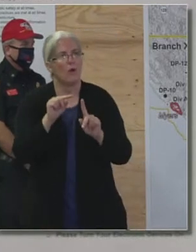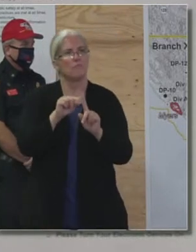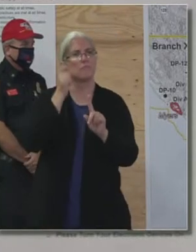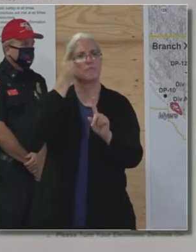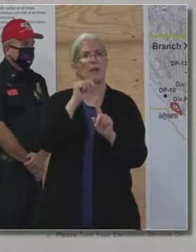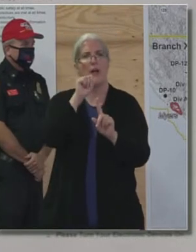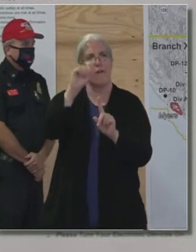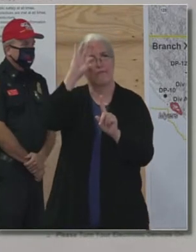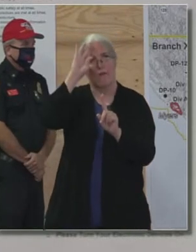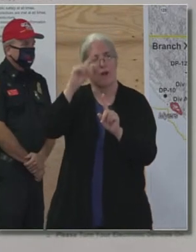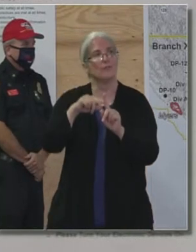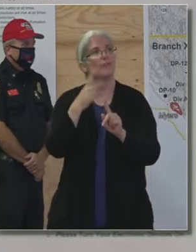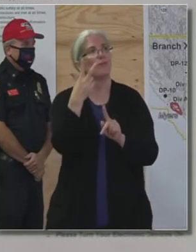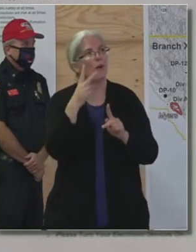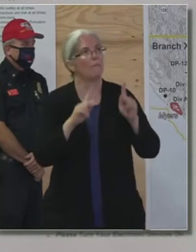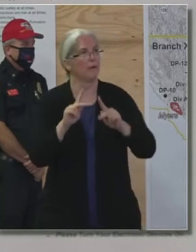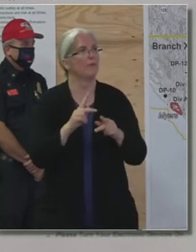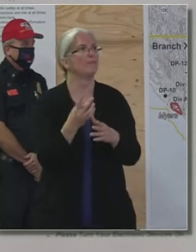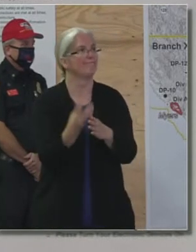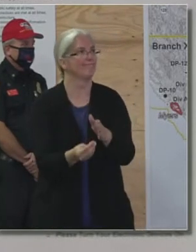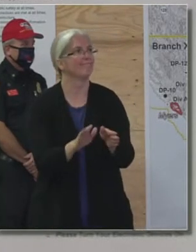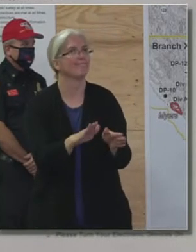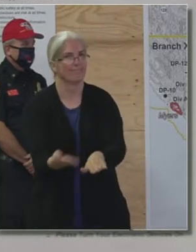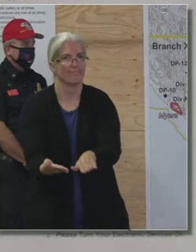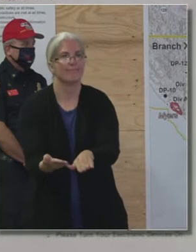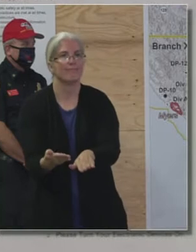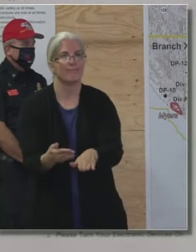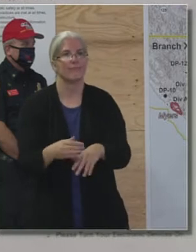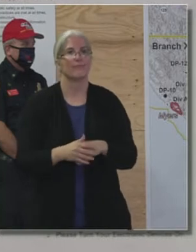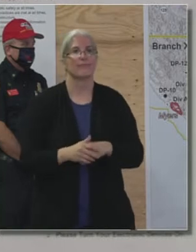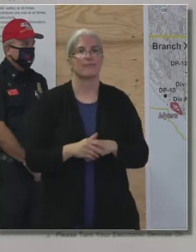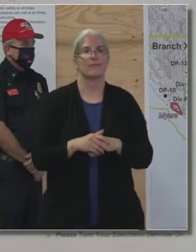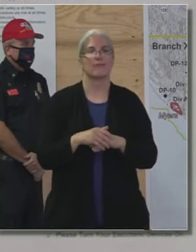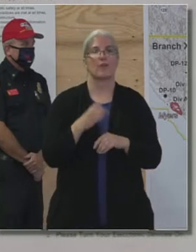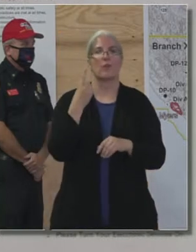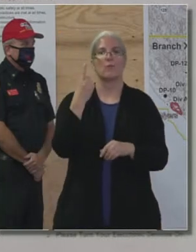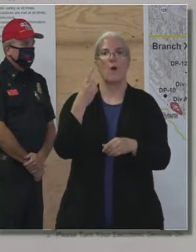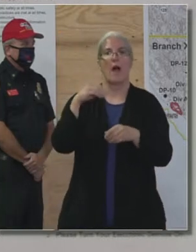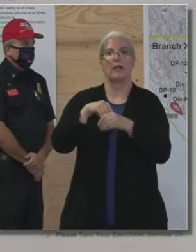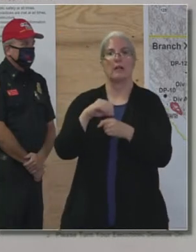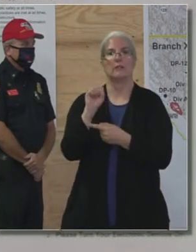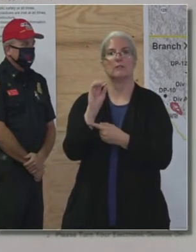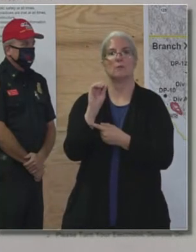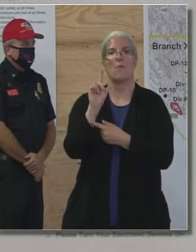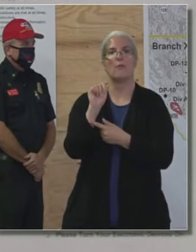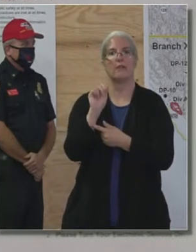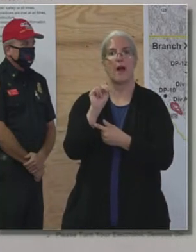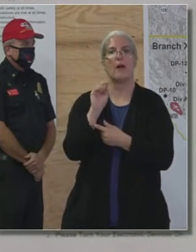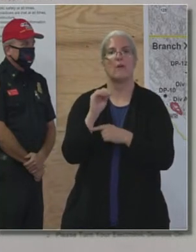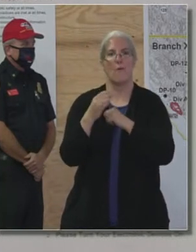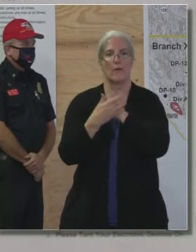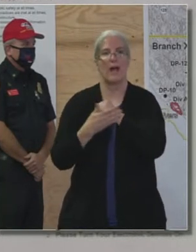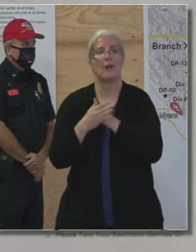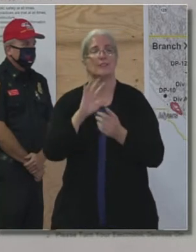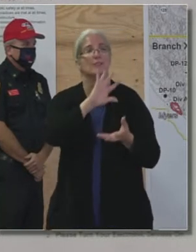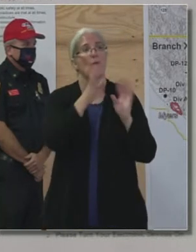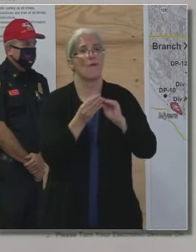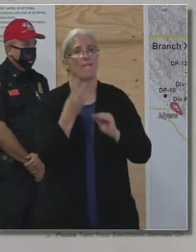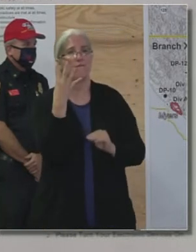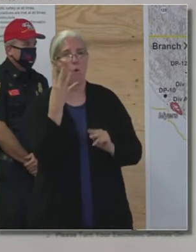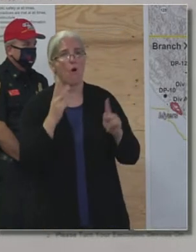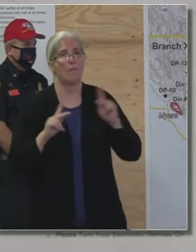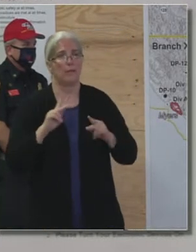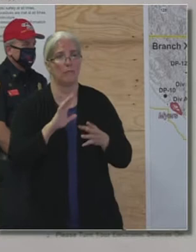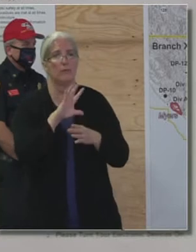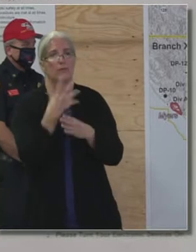también una en el condado de solano son pérdidas trágicas que ocurrieron enviamos